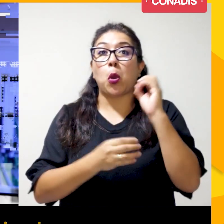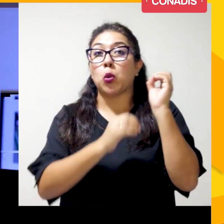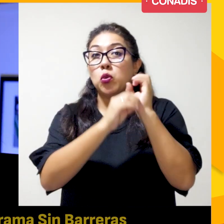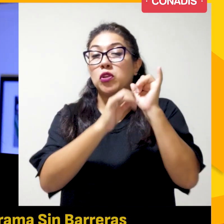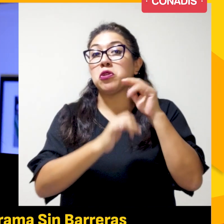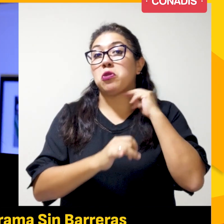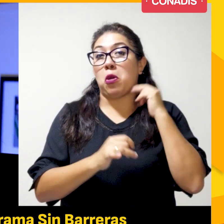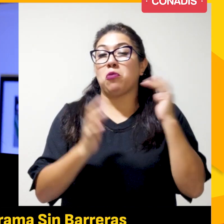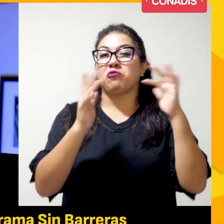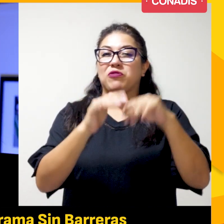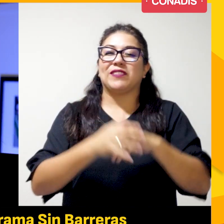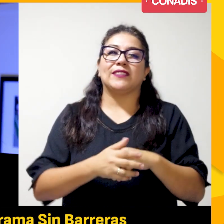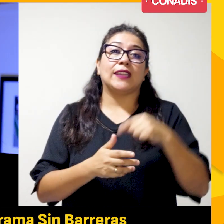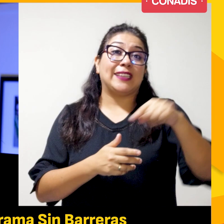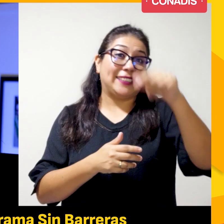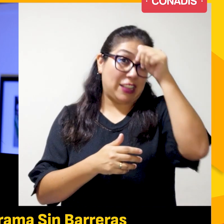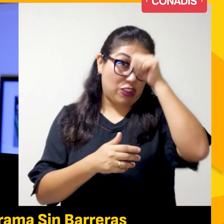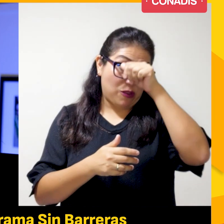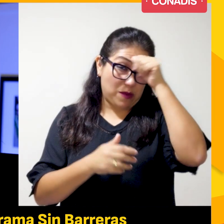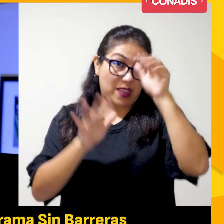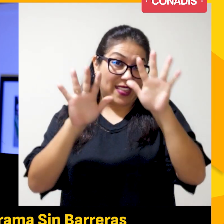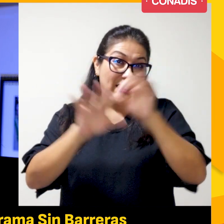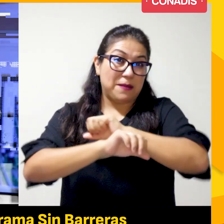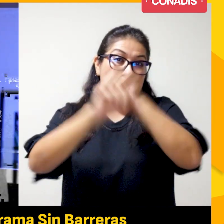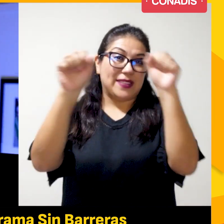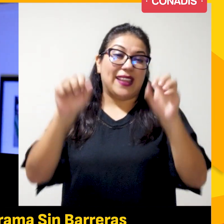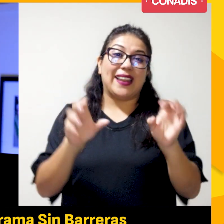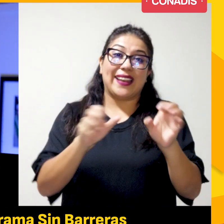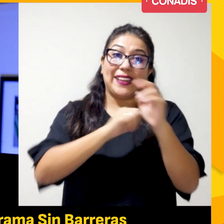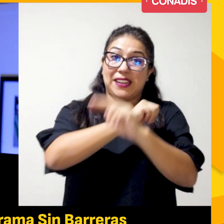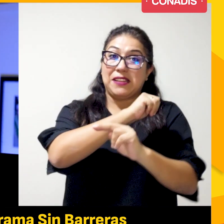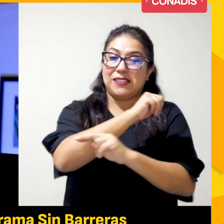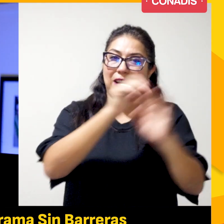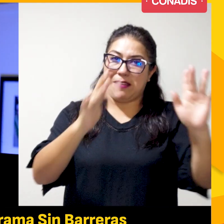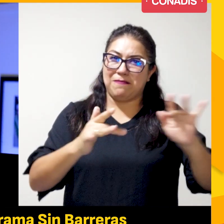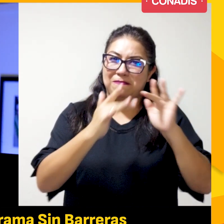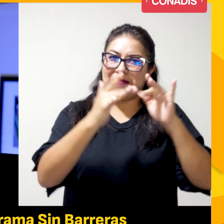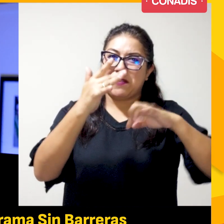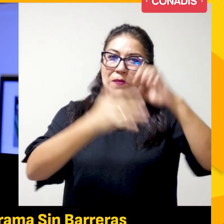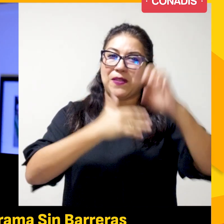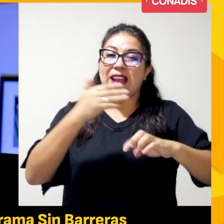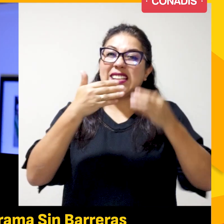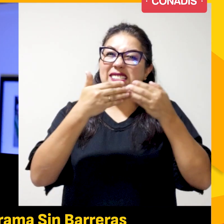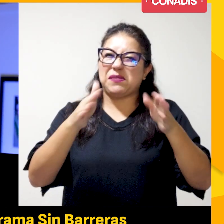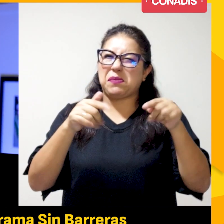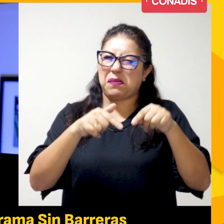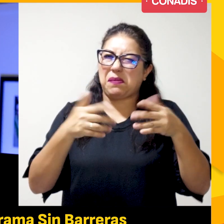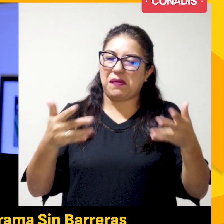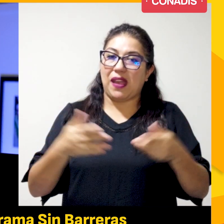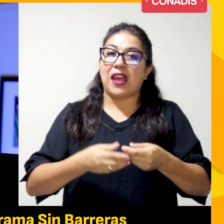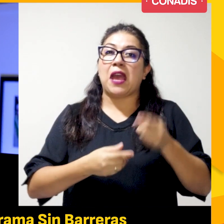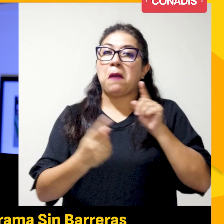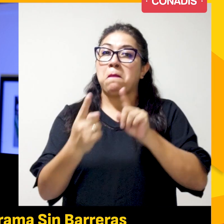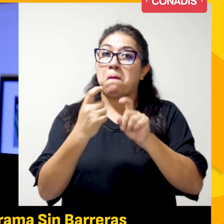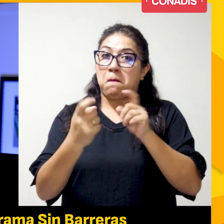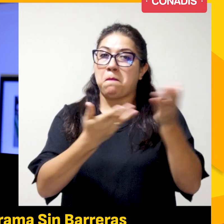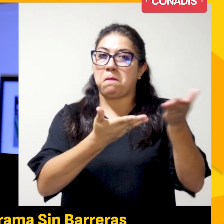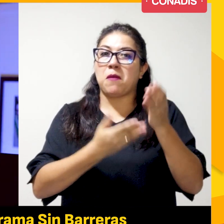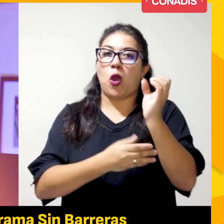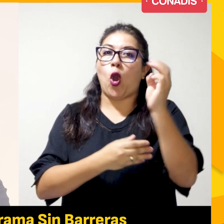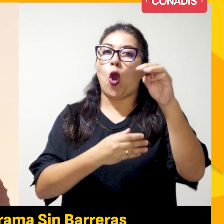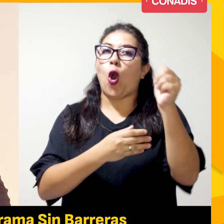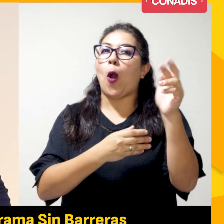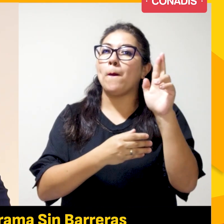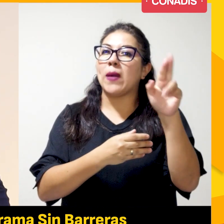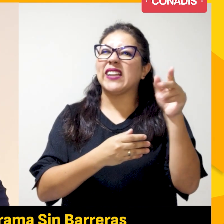noviembre. Y este domingo a las 10 de la mañana, por Radio Nacional, sintoniza nuestro programa Sin Barreras, donde entrevistaremos a Omar